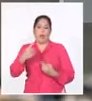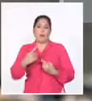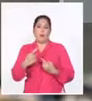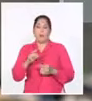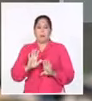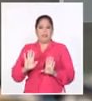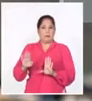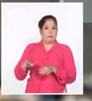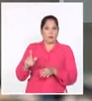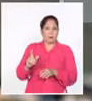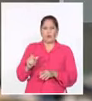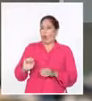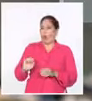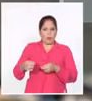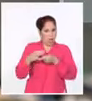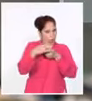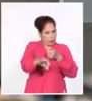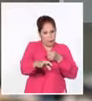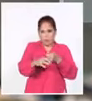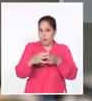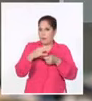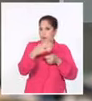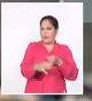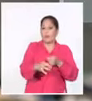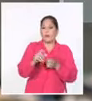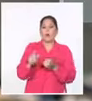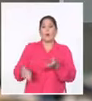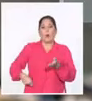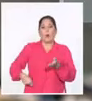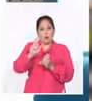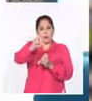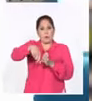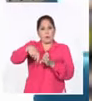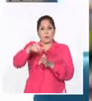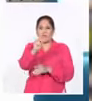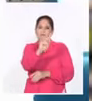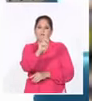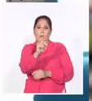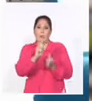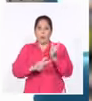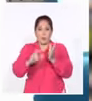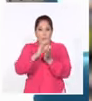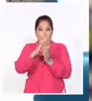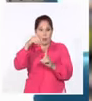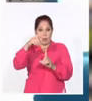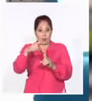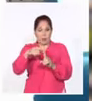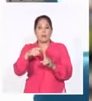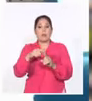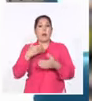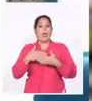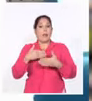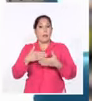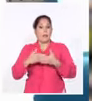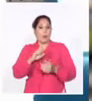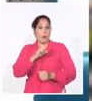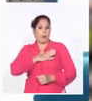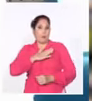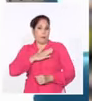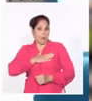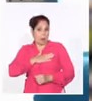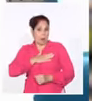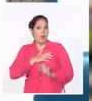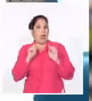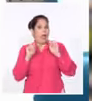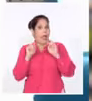transferencia, que te penalizan cuando pagas por transferencia. Hoy también en la provincia de Matanzas tenemos una MIPYME, la MIPYME Aledai,